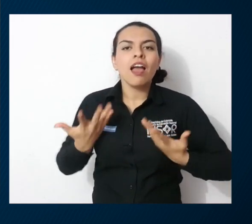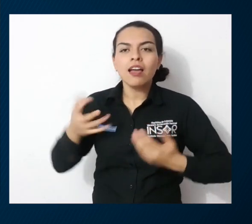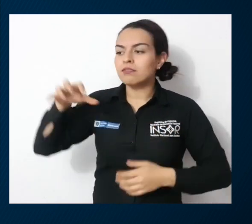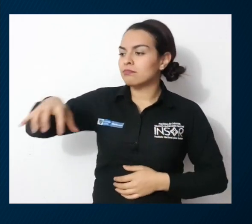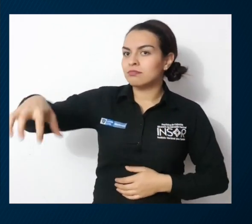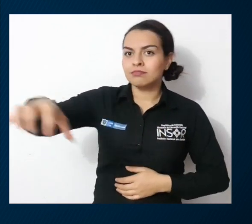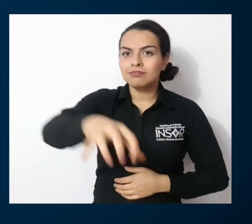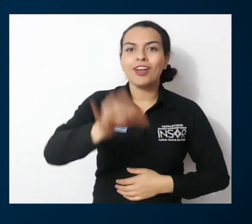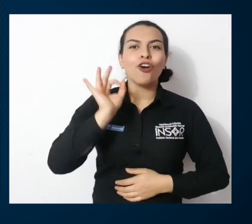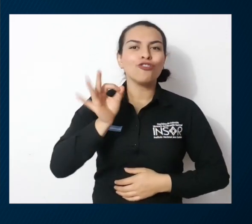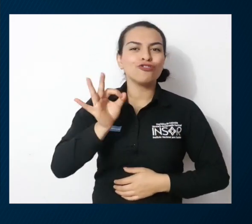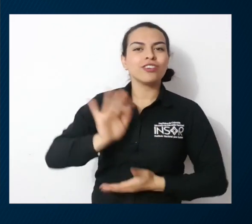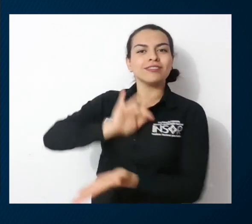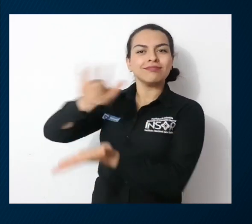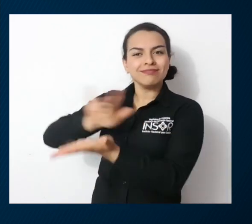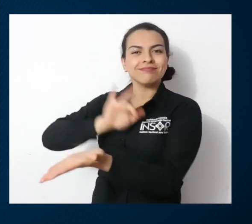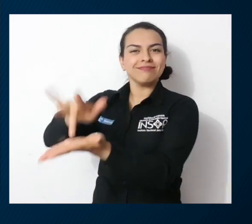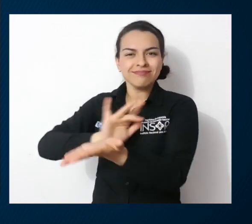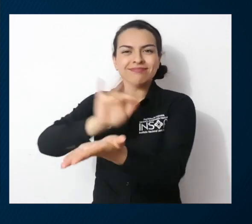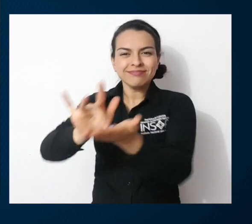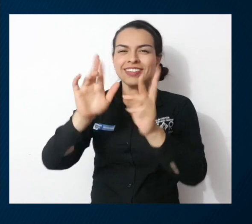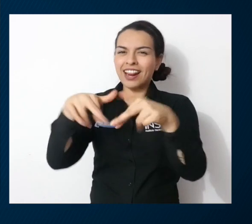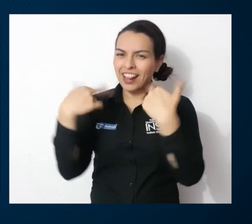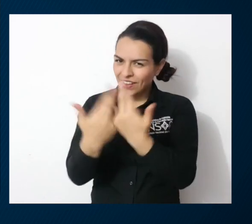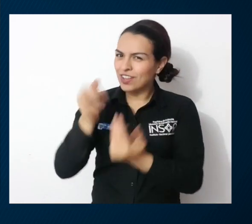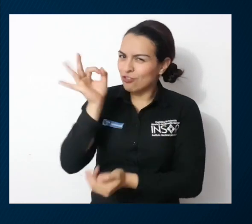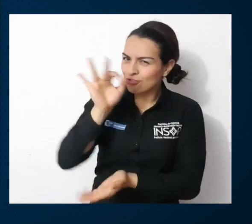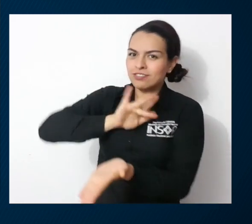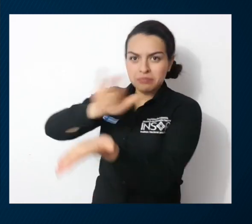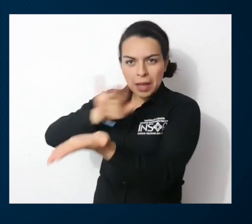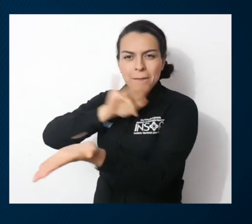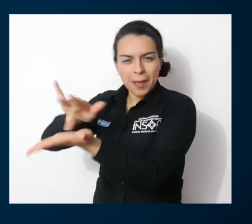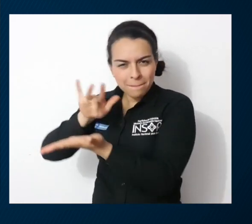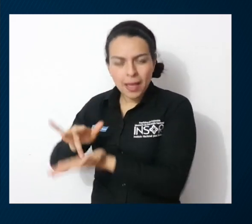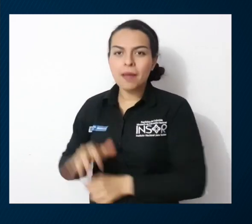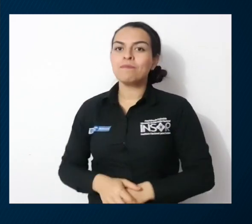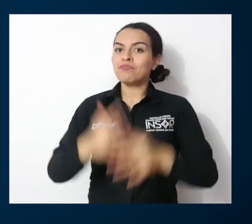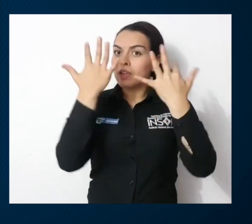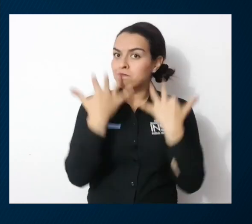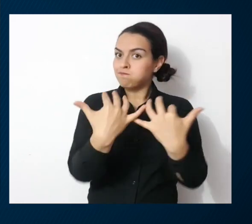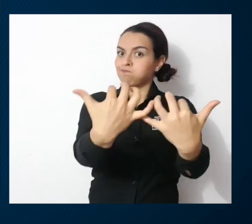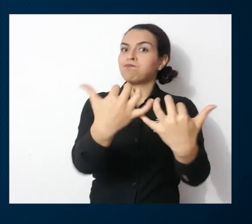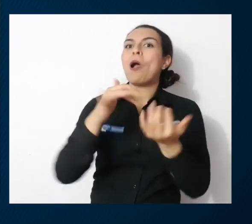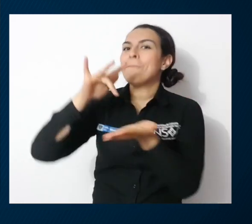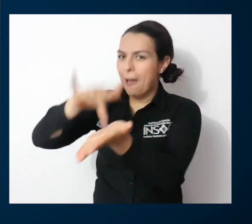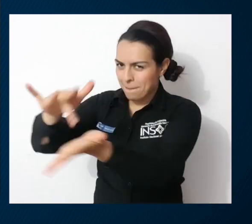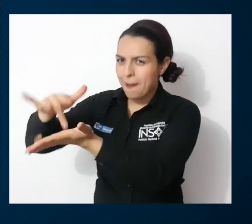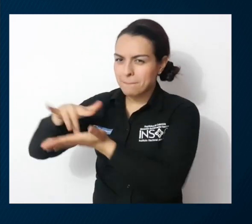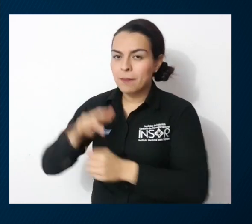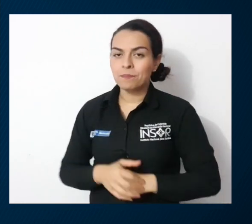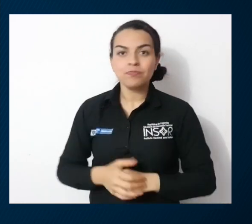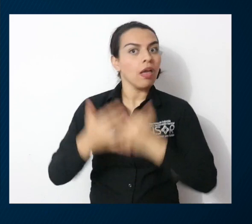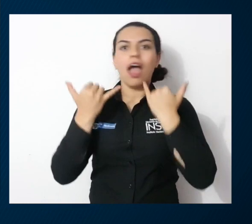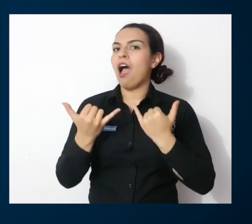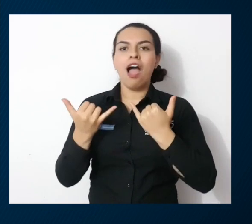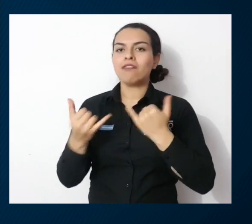entornos laborales en donde hay que estar presente, hay que estar sentado, las reuniones tienen que ser presenciales, los eventos tienen que ser presenciales,